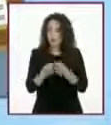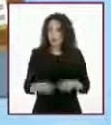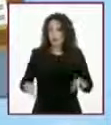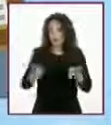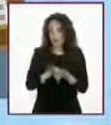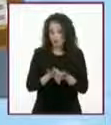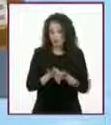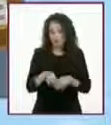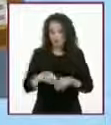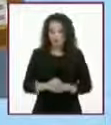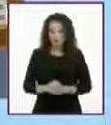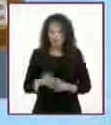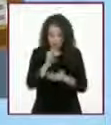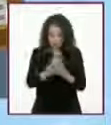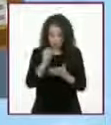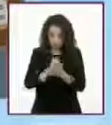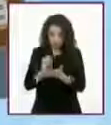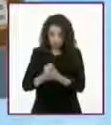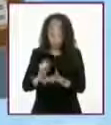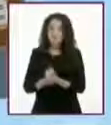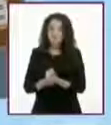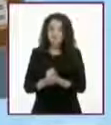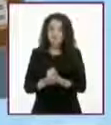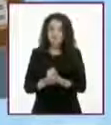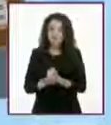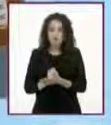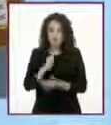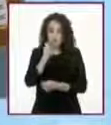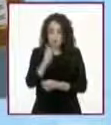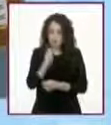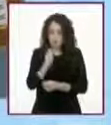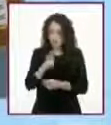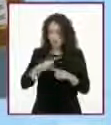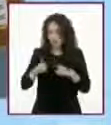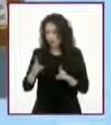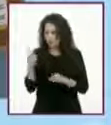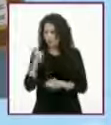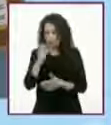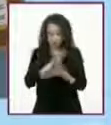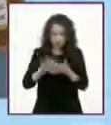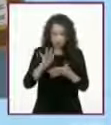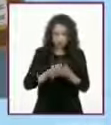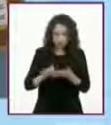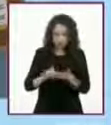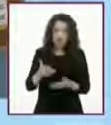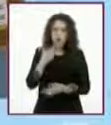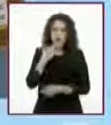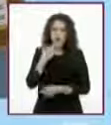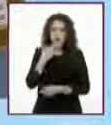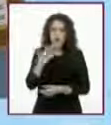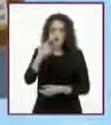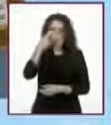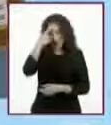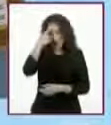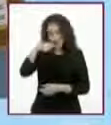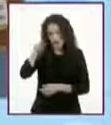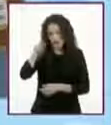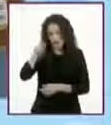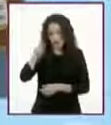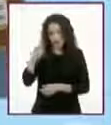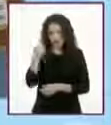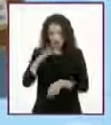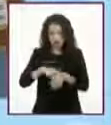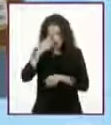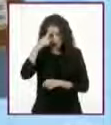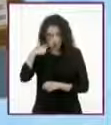funcionales son escritos y documentos que, a diferencia de la literatura, tienen un uso práctico y una estructura estandarizada. Es